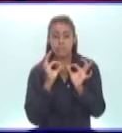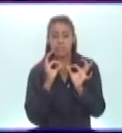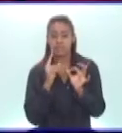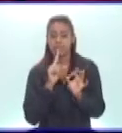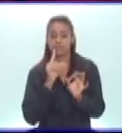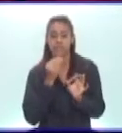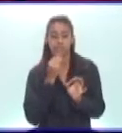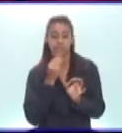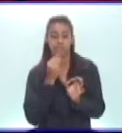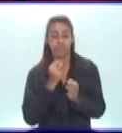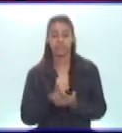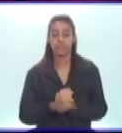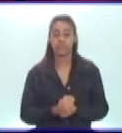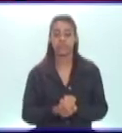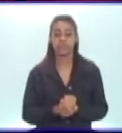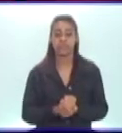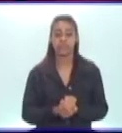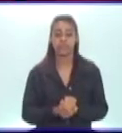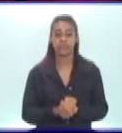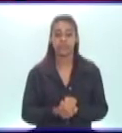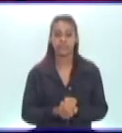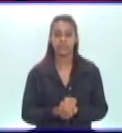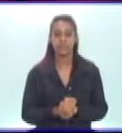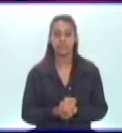de nuestros niños.